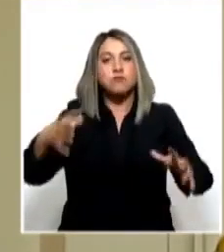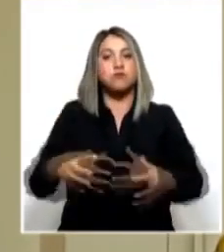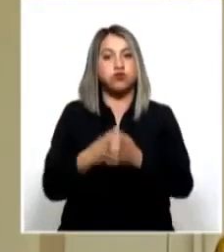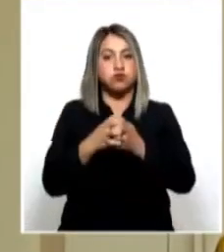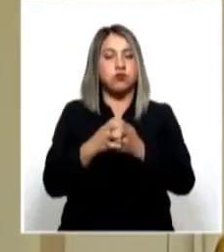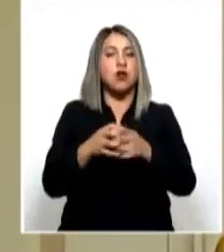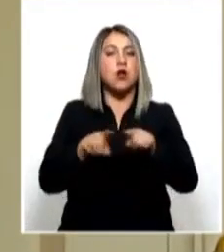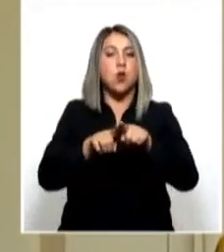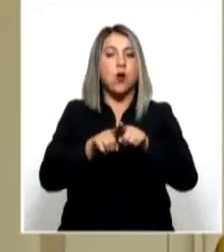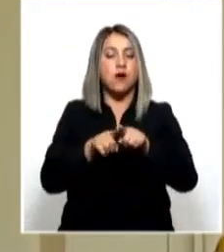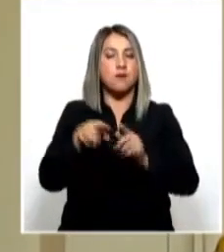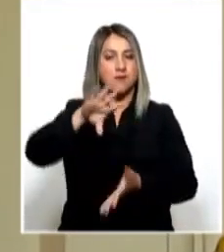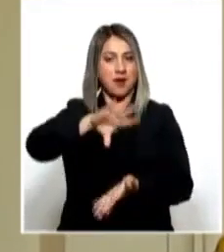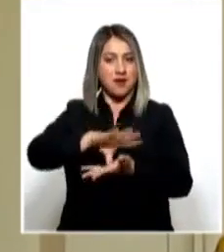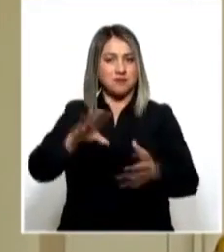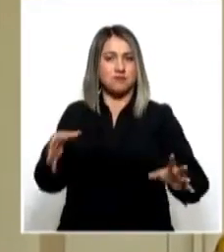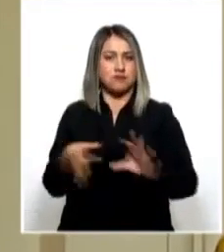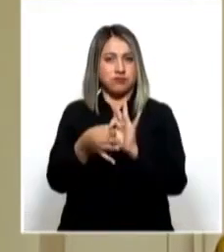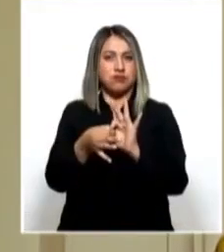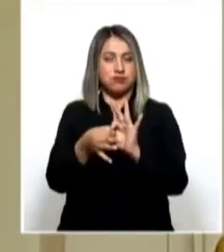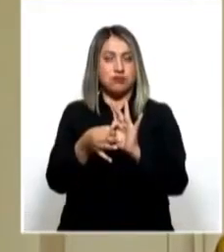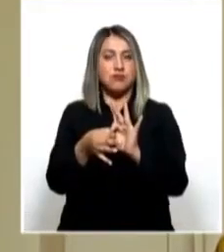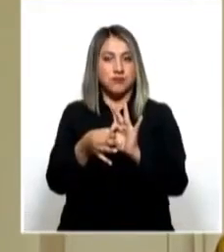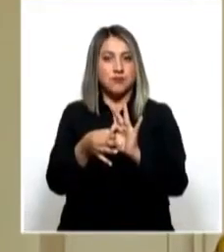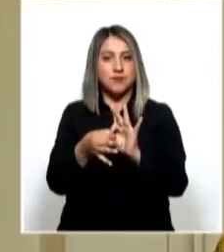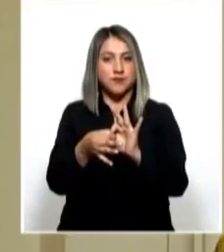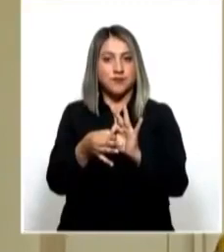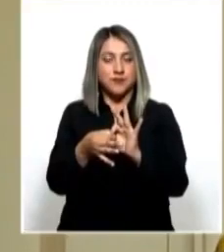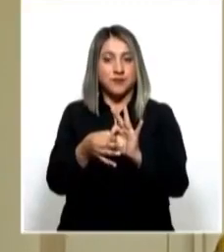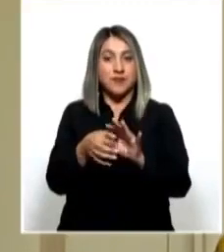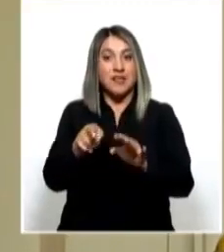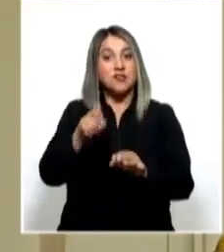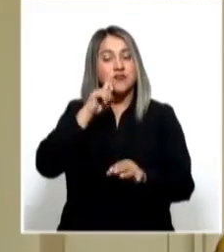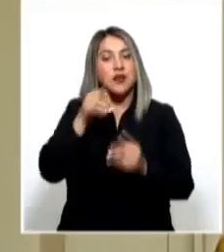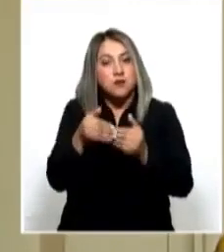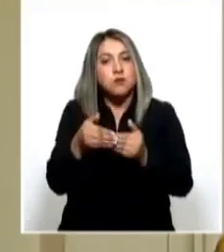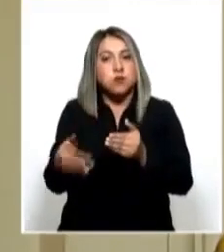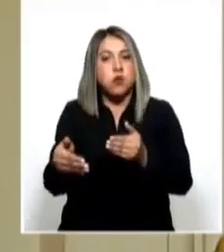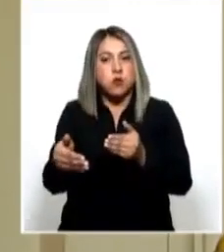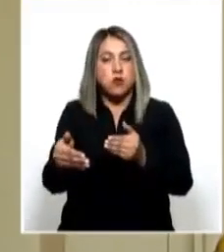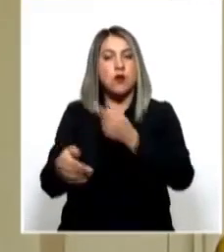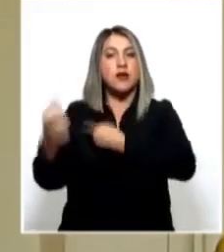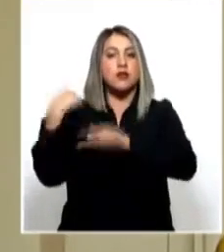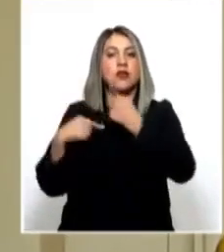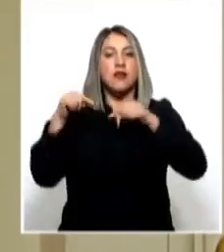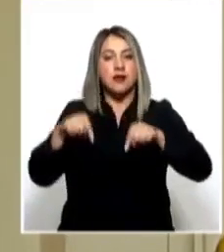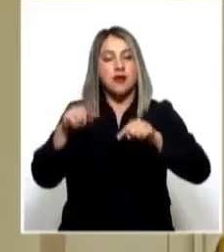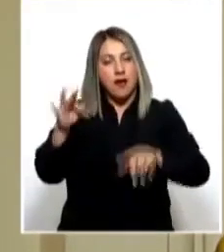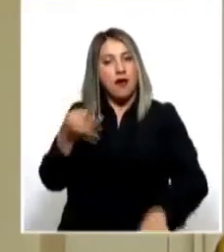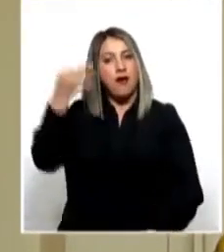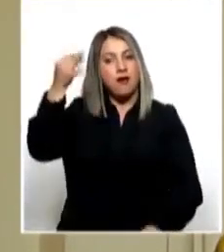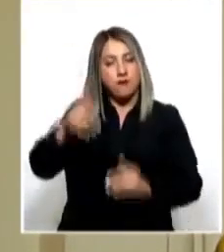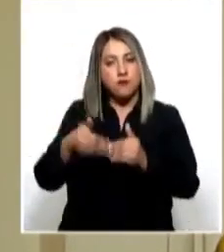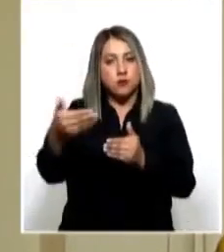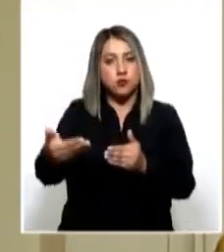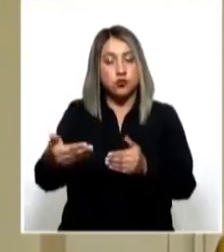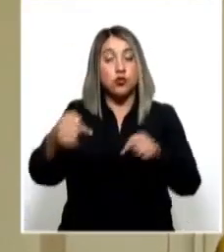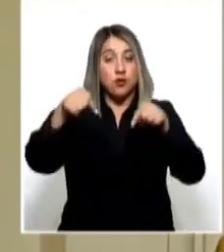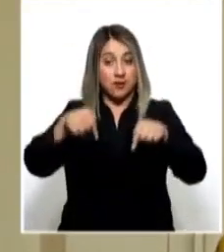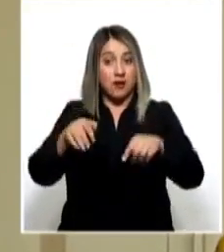país, va a marcar sin lugar a dudas la historia de aquí al futuro. Esta